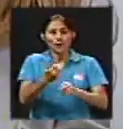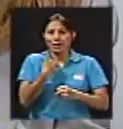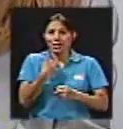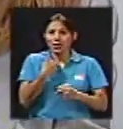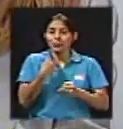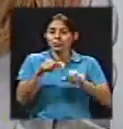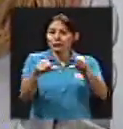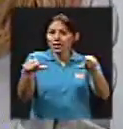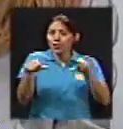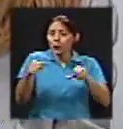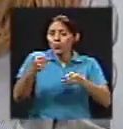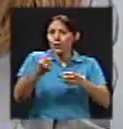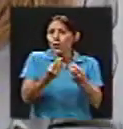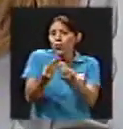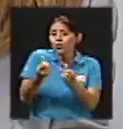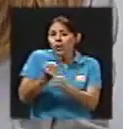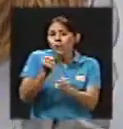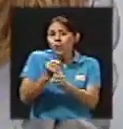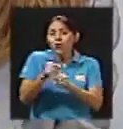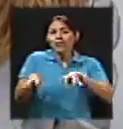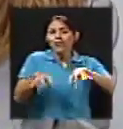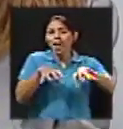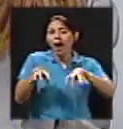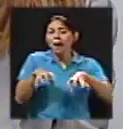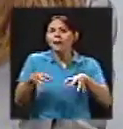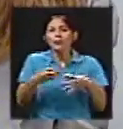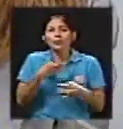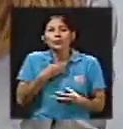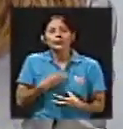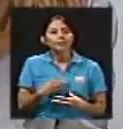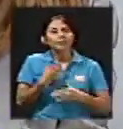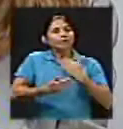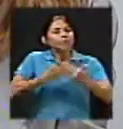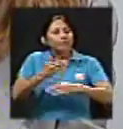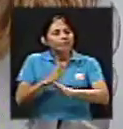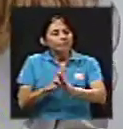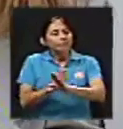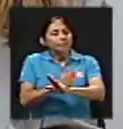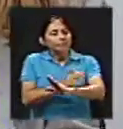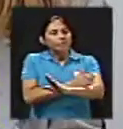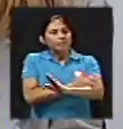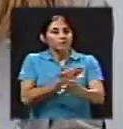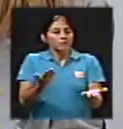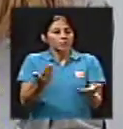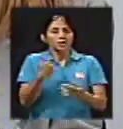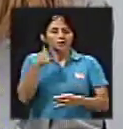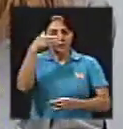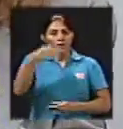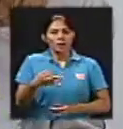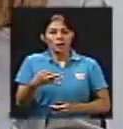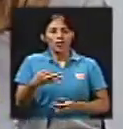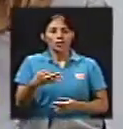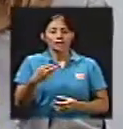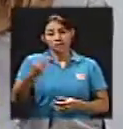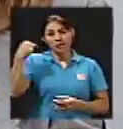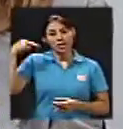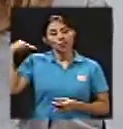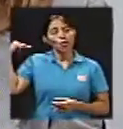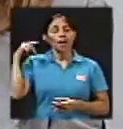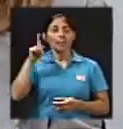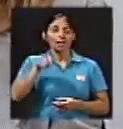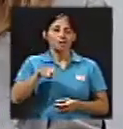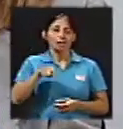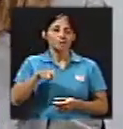dinámico, muy deseoso de salir adelante. Y yo en ese sentido creo que la historia